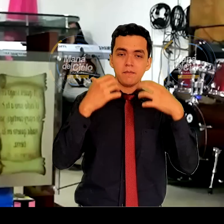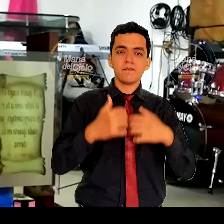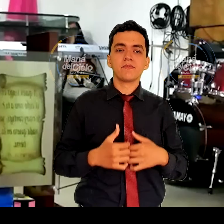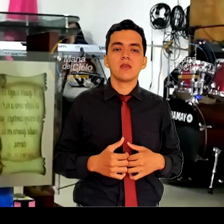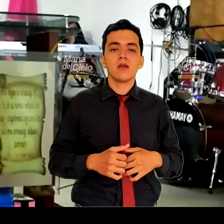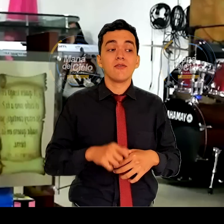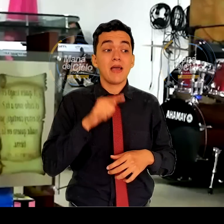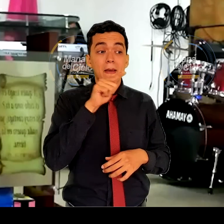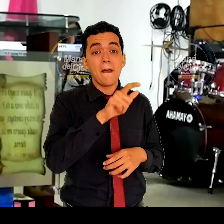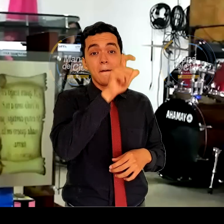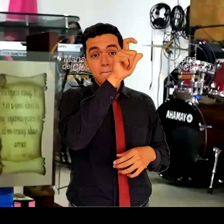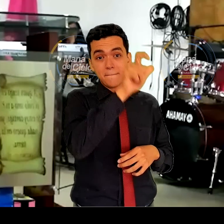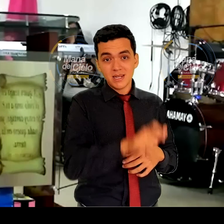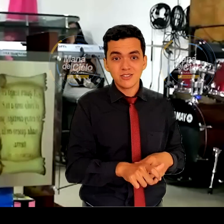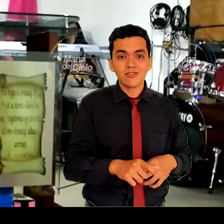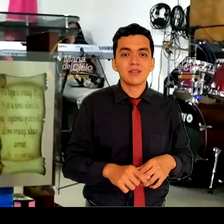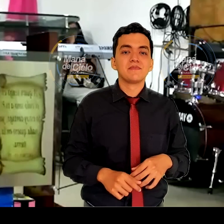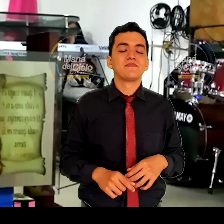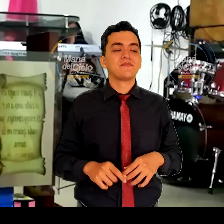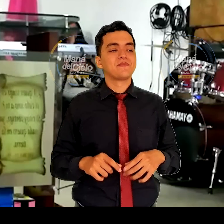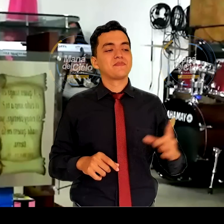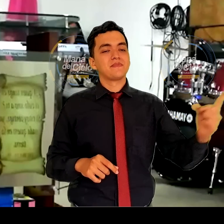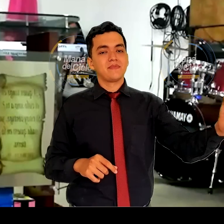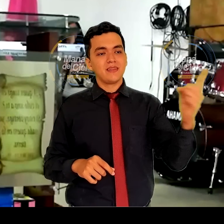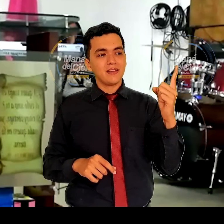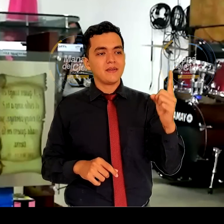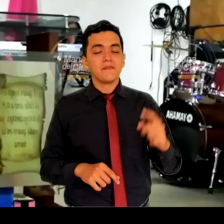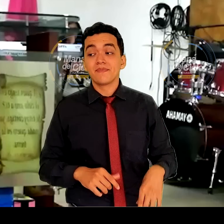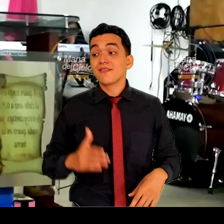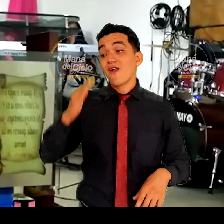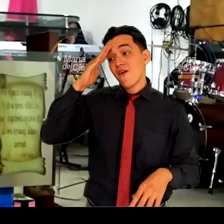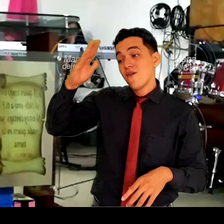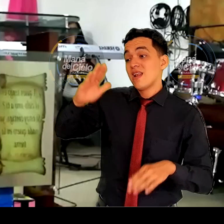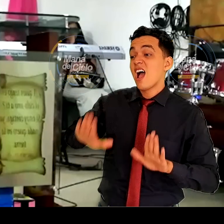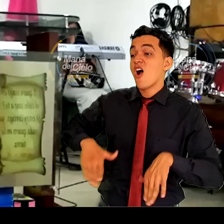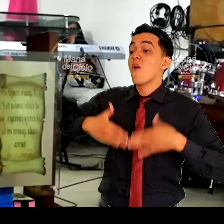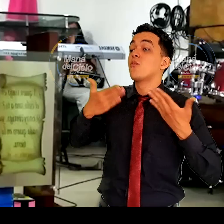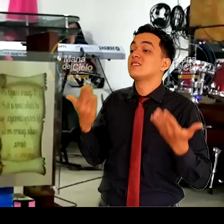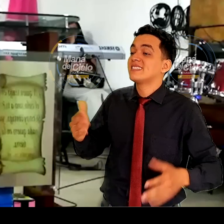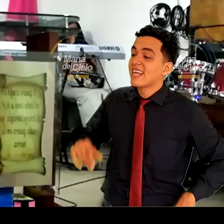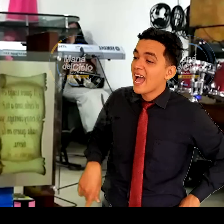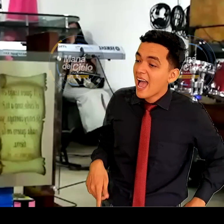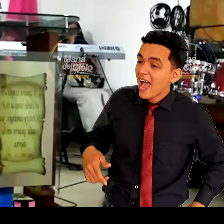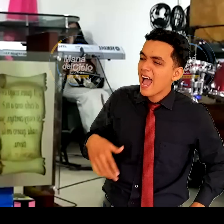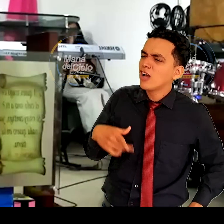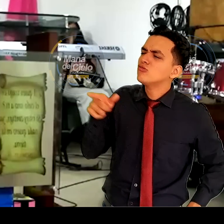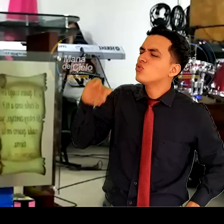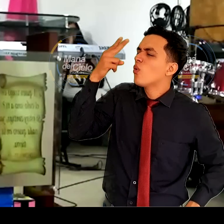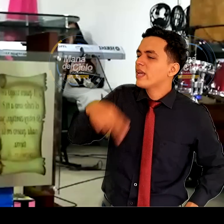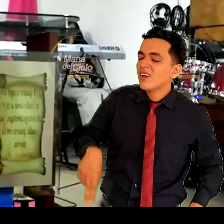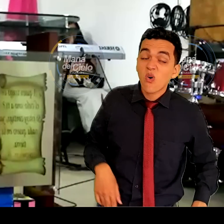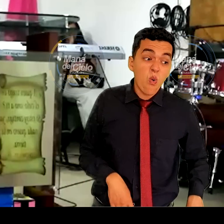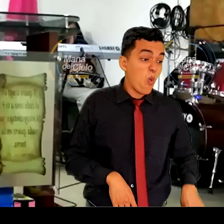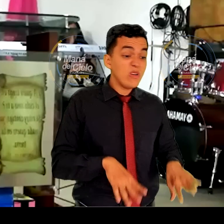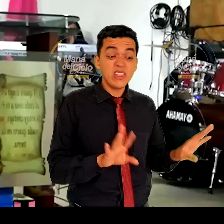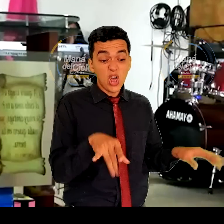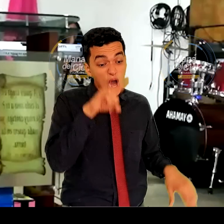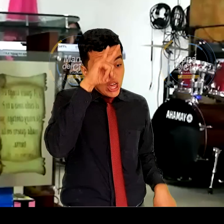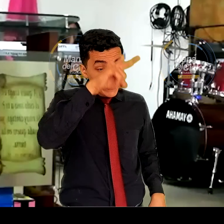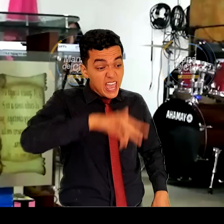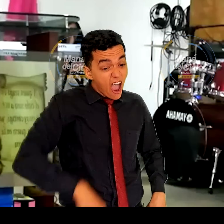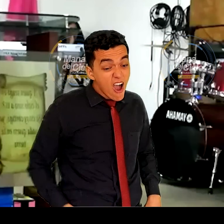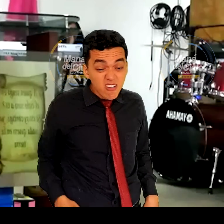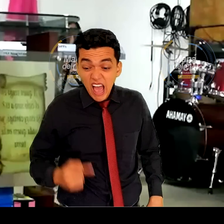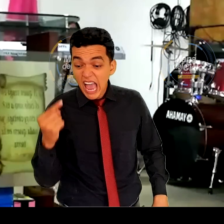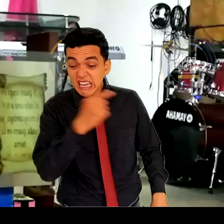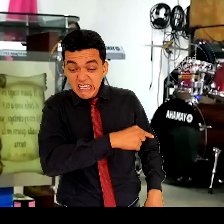a alguien que hacía tiempo no lo veías, entonces le dices: oye, hermana, Dios le bendiga. ¿Y qué más? Cuénteme de su hijo. Hermana, endemoniado como siempre. ¿Y de dónde va? Va de aquí